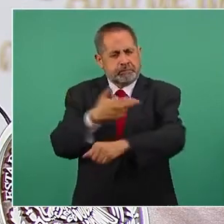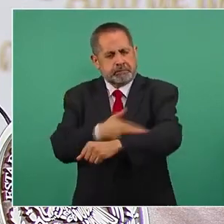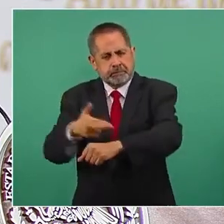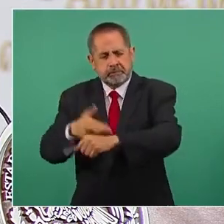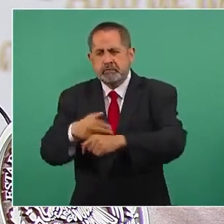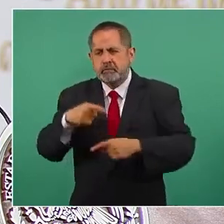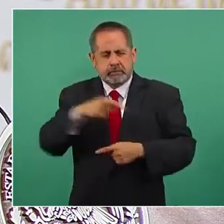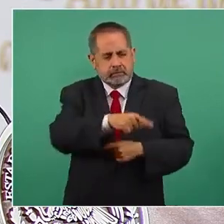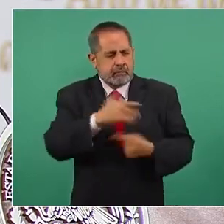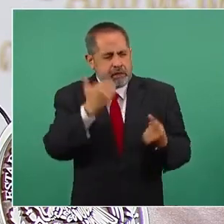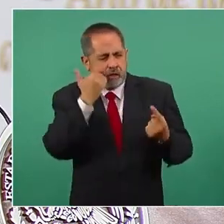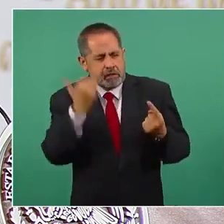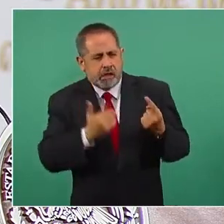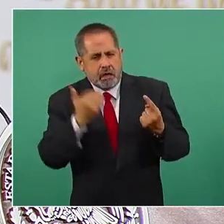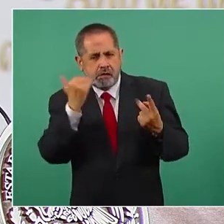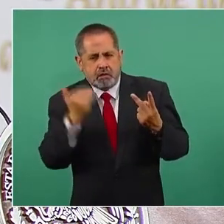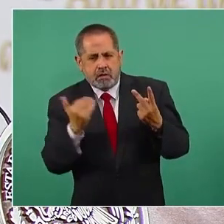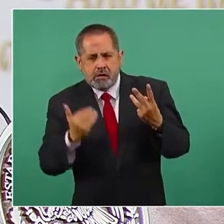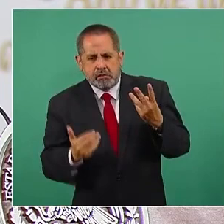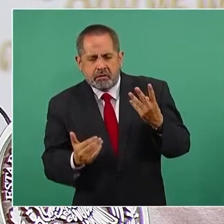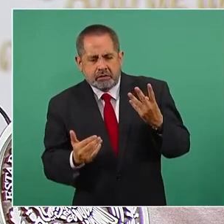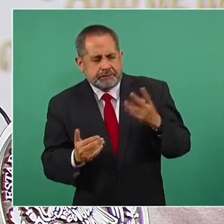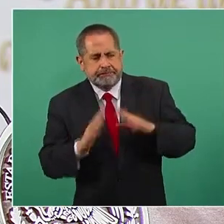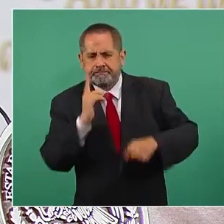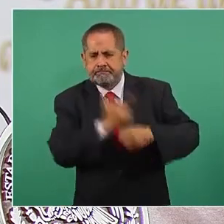irregularidades, por decir lo menos.